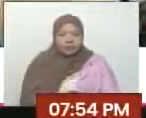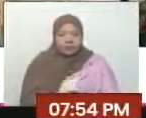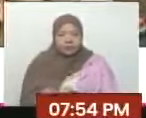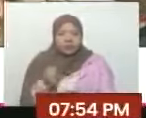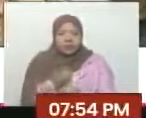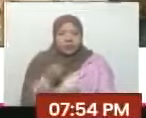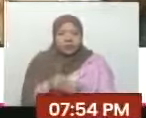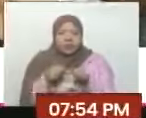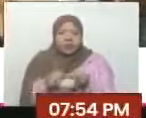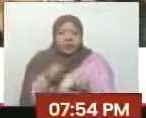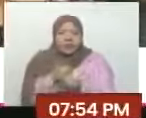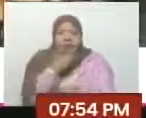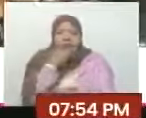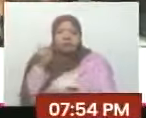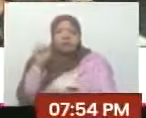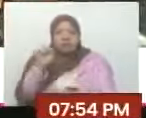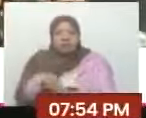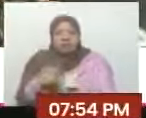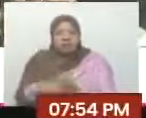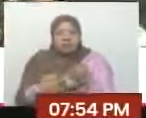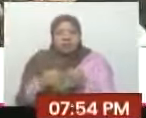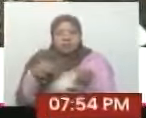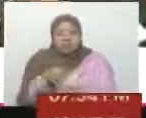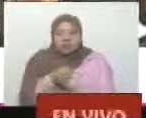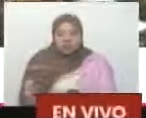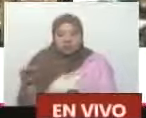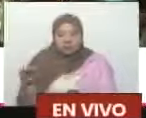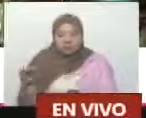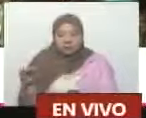seguir mejorando. Claro que sí, pero estamos en el camino correcto.